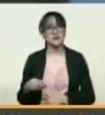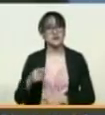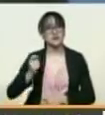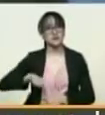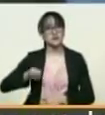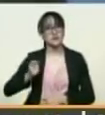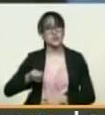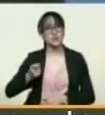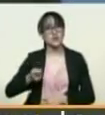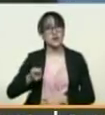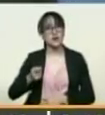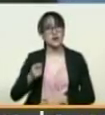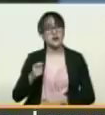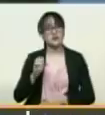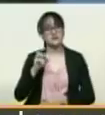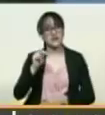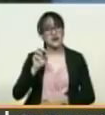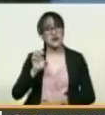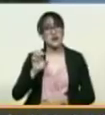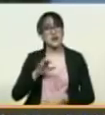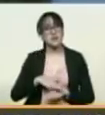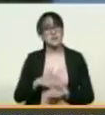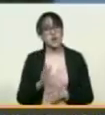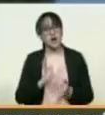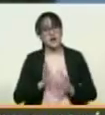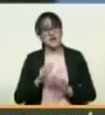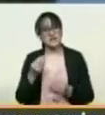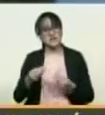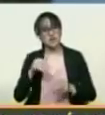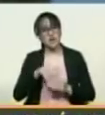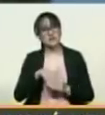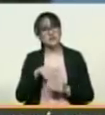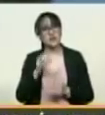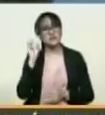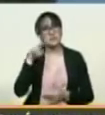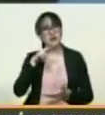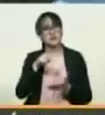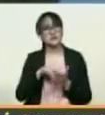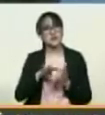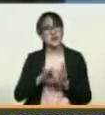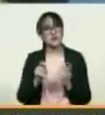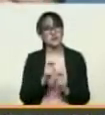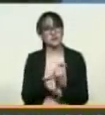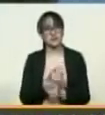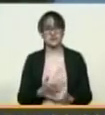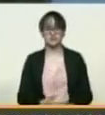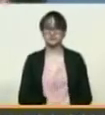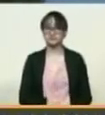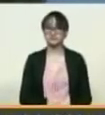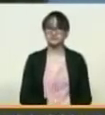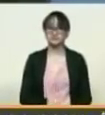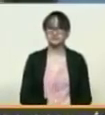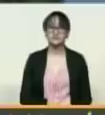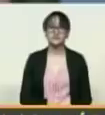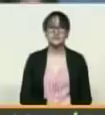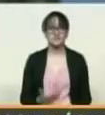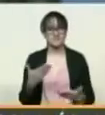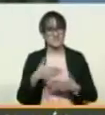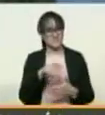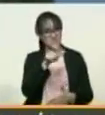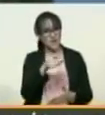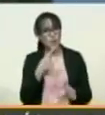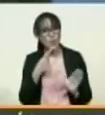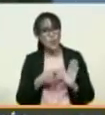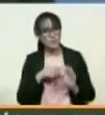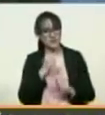Tribunal Electoral, del Consejo Nacional Electoral, porque organizó las elecciones para la Asamblea Nacional Constituyente. O sea, se le aplica una medida restrictiva porque cumple